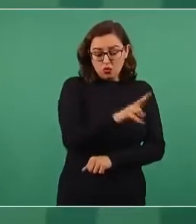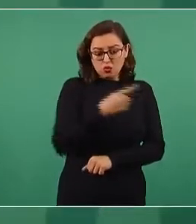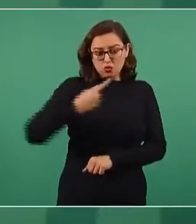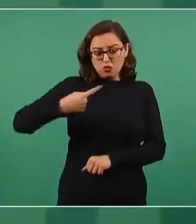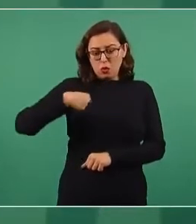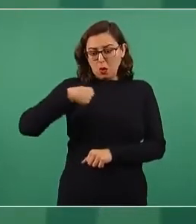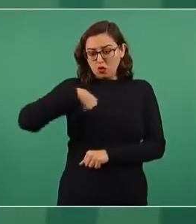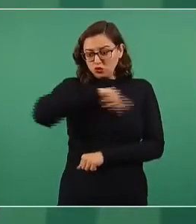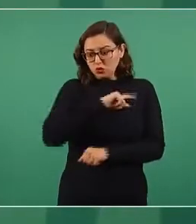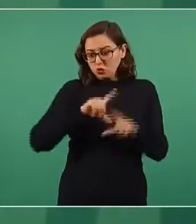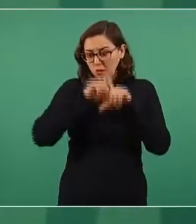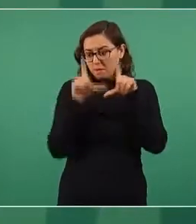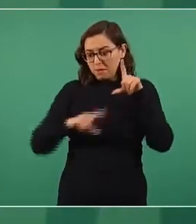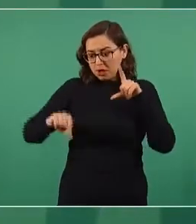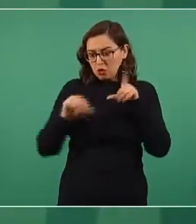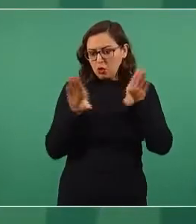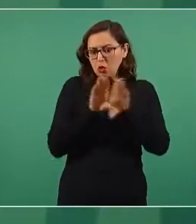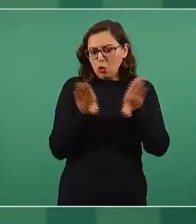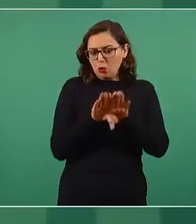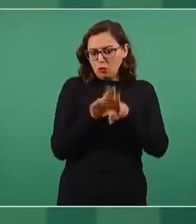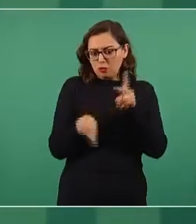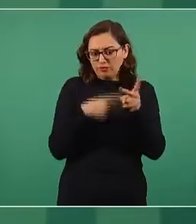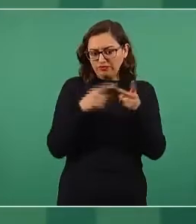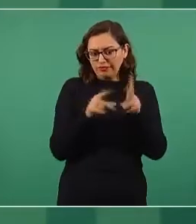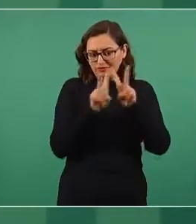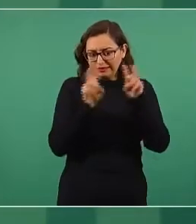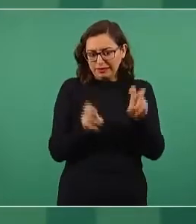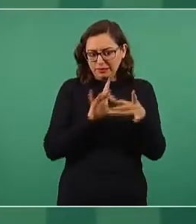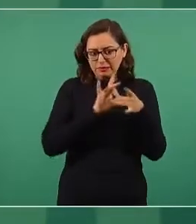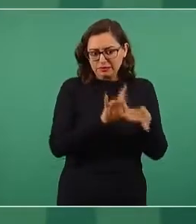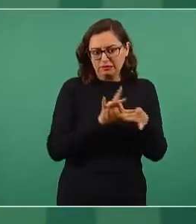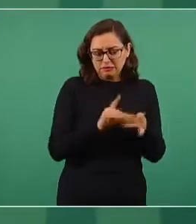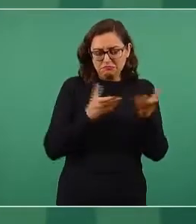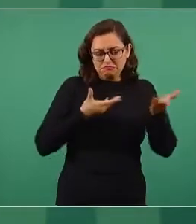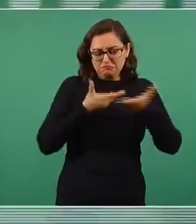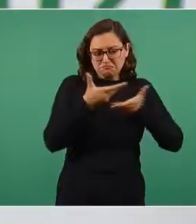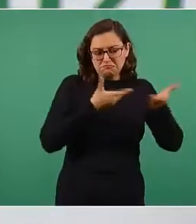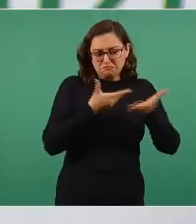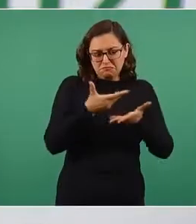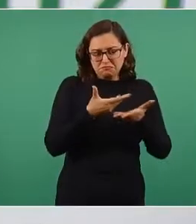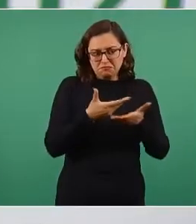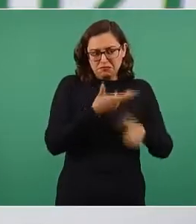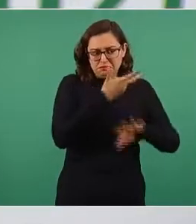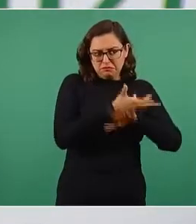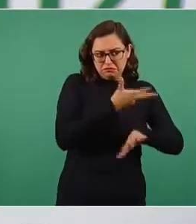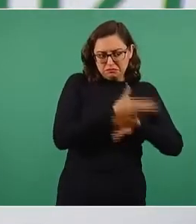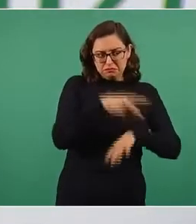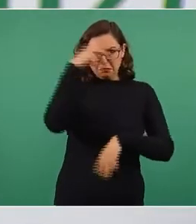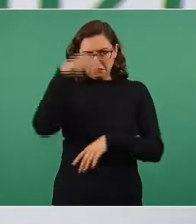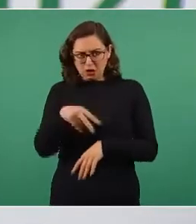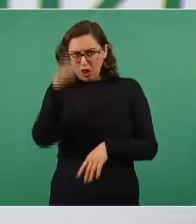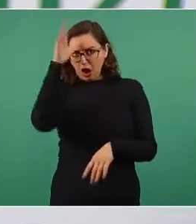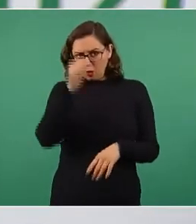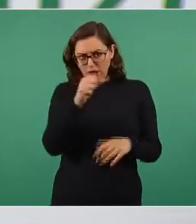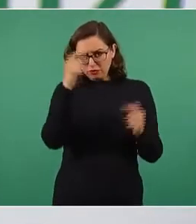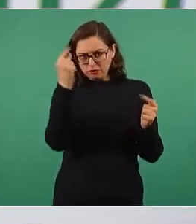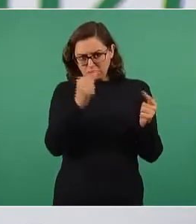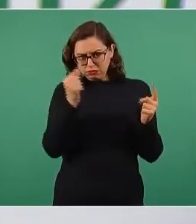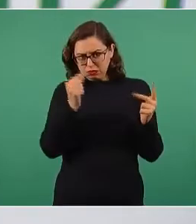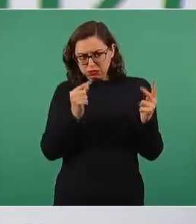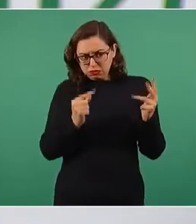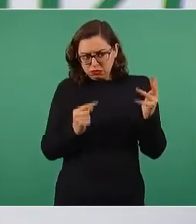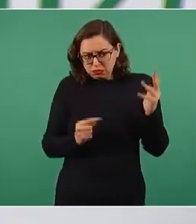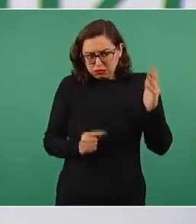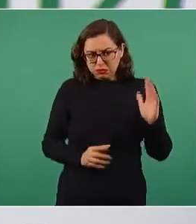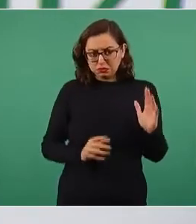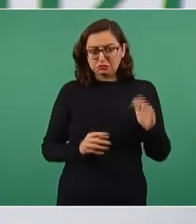mundo? Y la segunda, lo que es la relación bilateral, en qué estamos de acuerdo México y Estados Unidos. Y